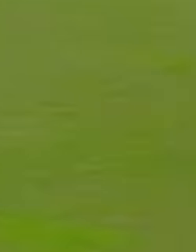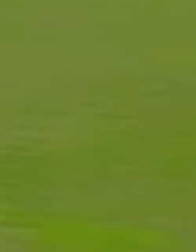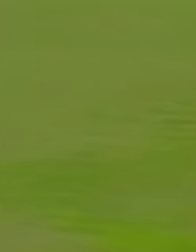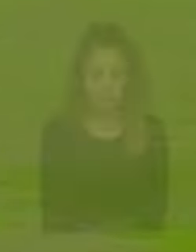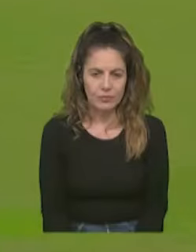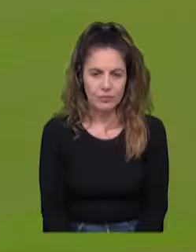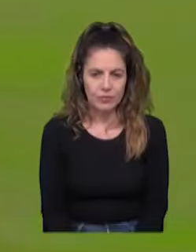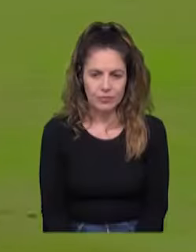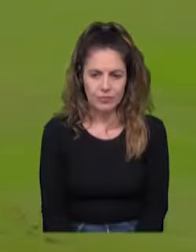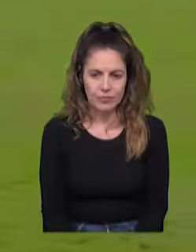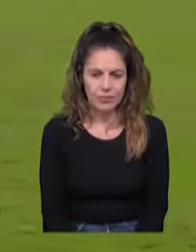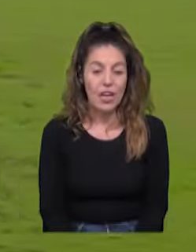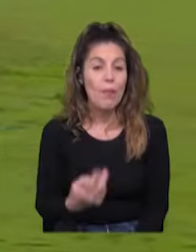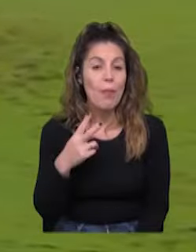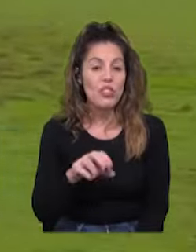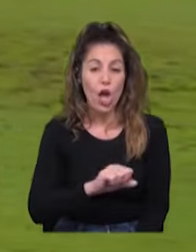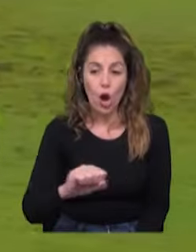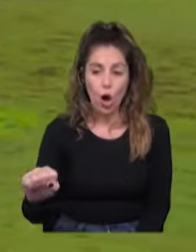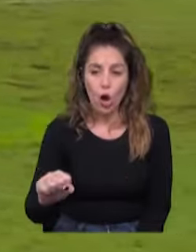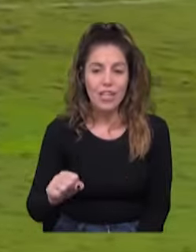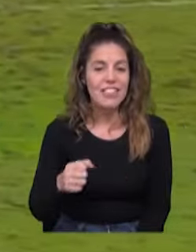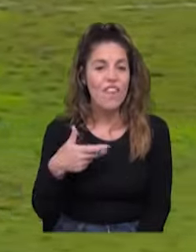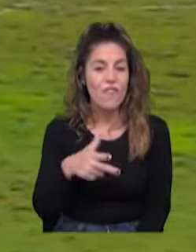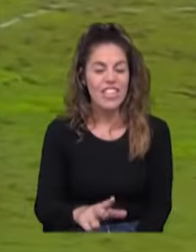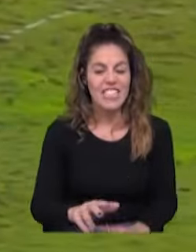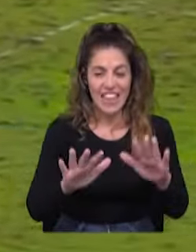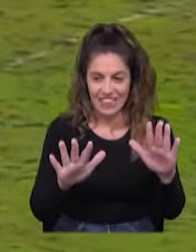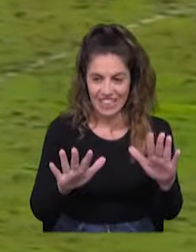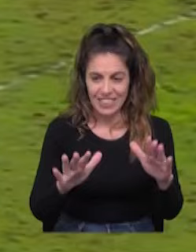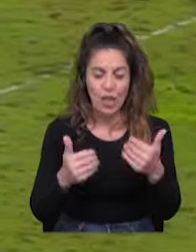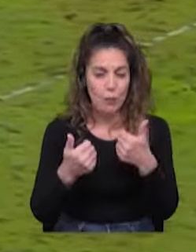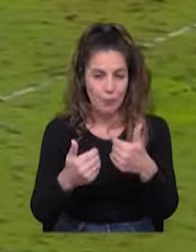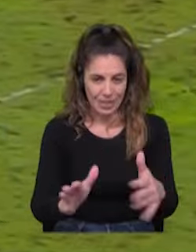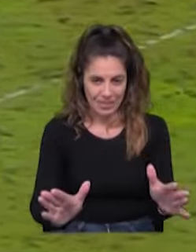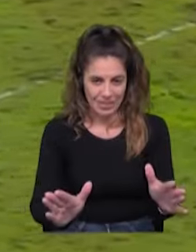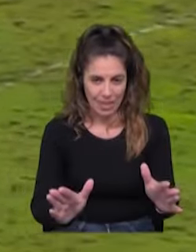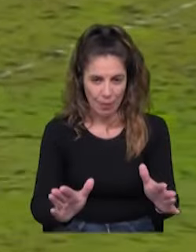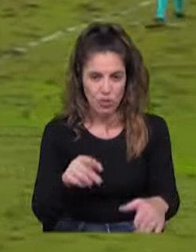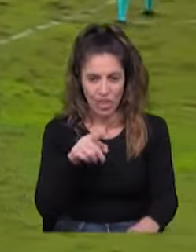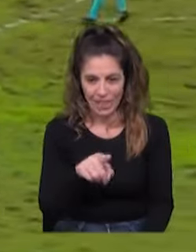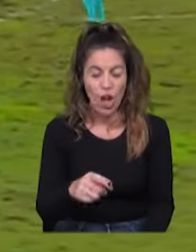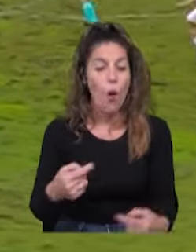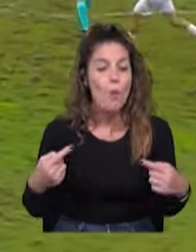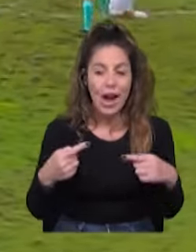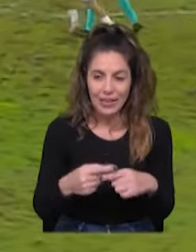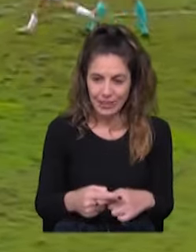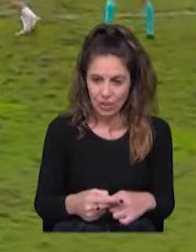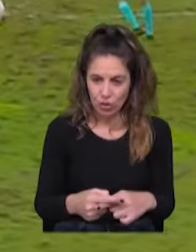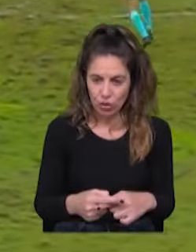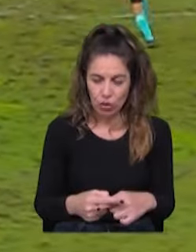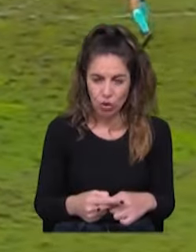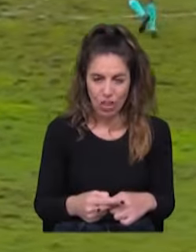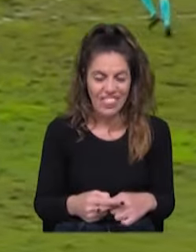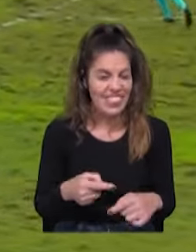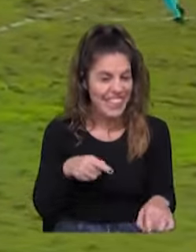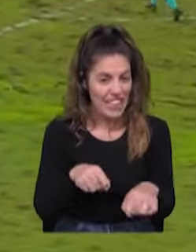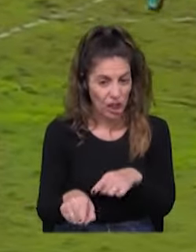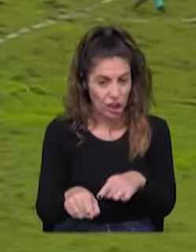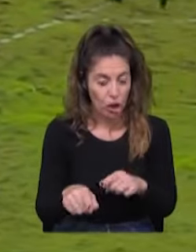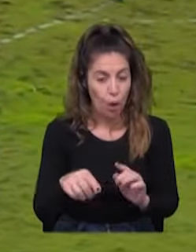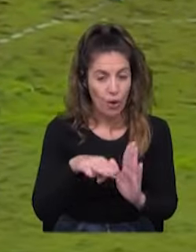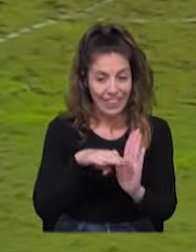etapa vamos a ver goles de la fecha número 10 del Torneo Apertura comenzamos en el olímpico en un partido Duelo directo por la